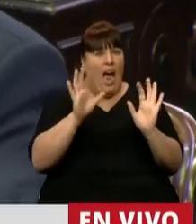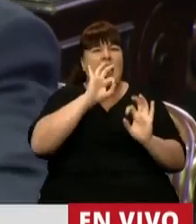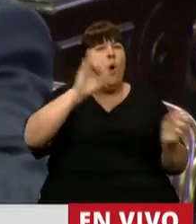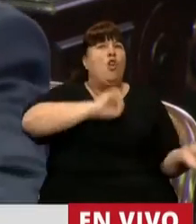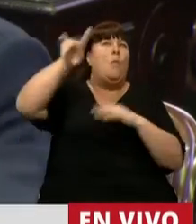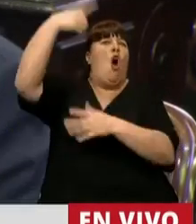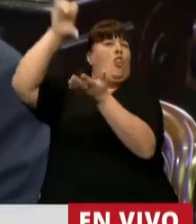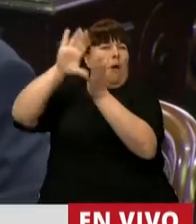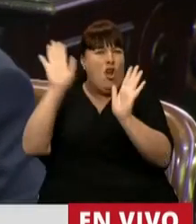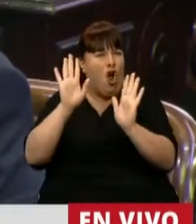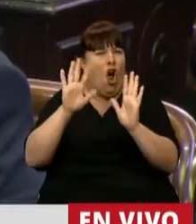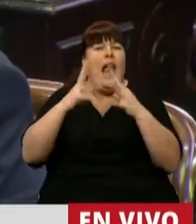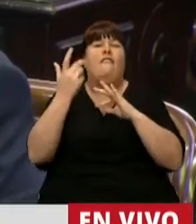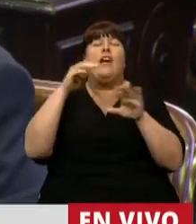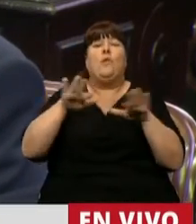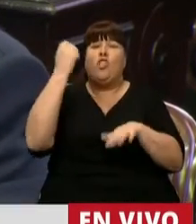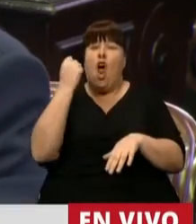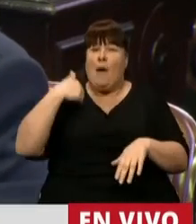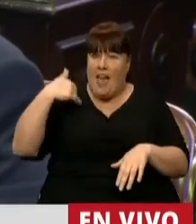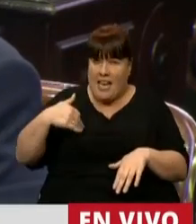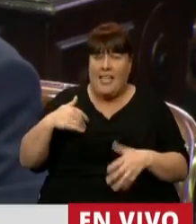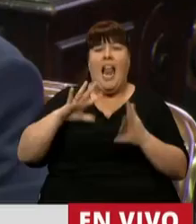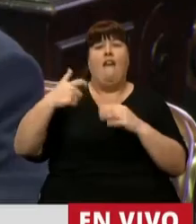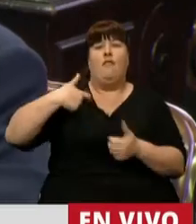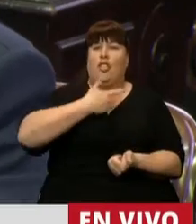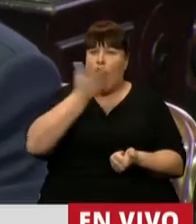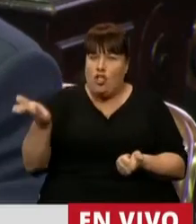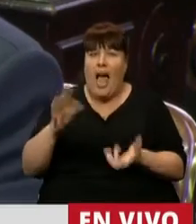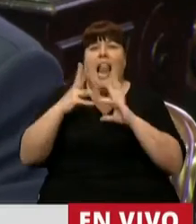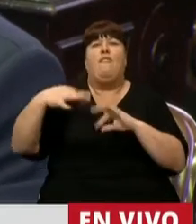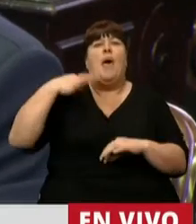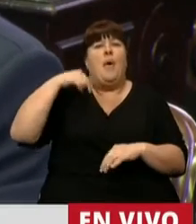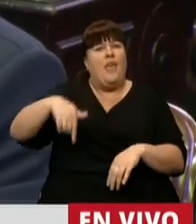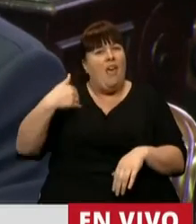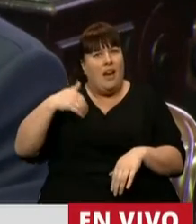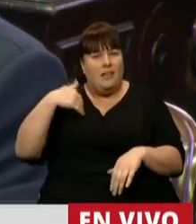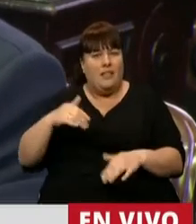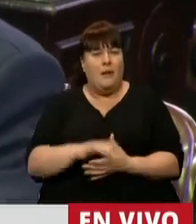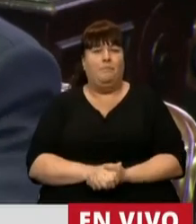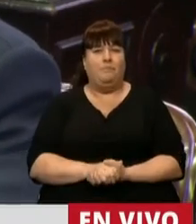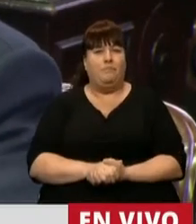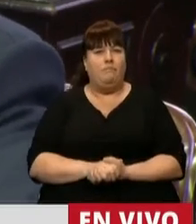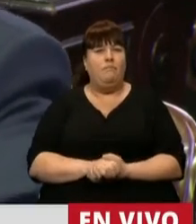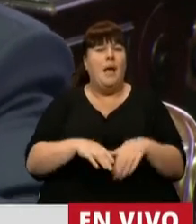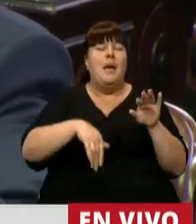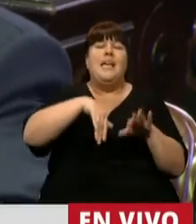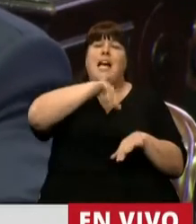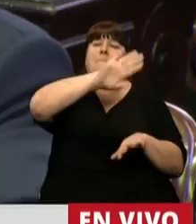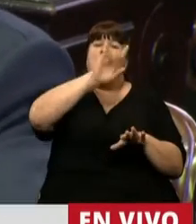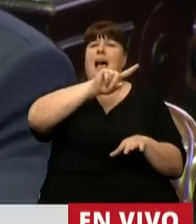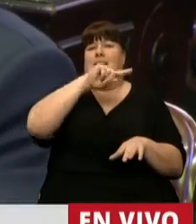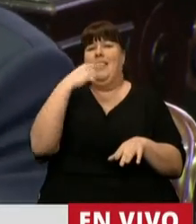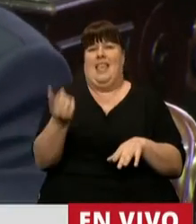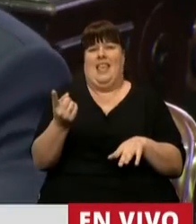del país. Las condiciones económicas de la Argentina, las condiciones sociales, la manera de vivir en la Argentina están muy por encima